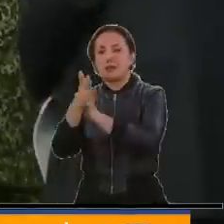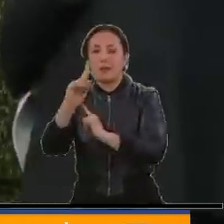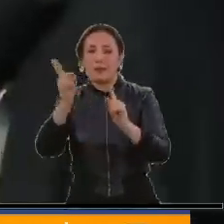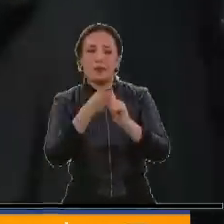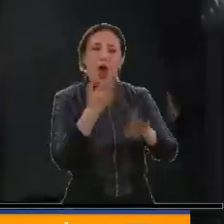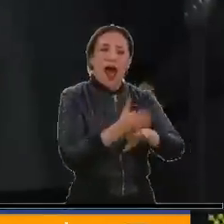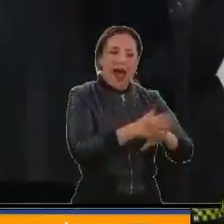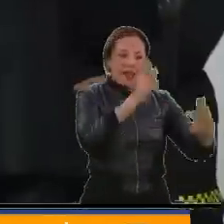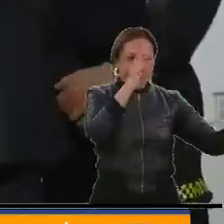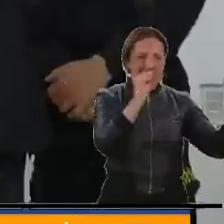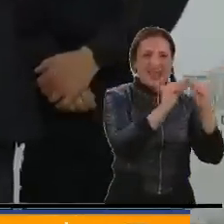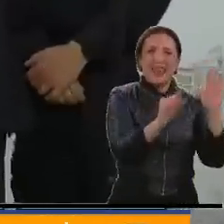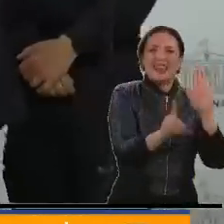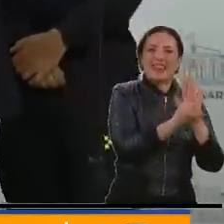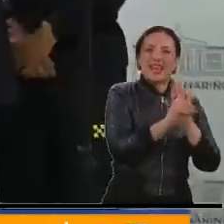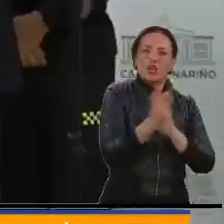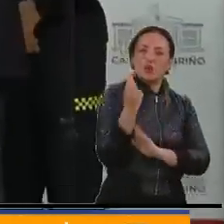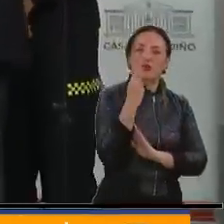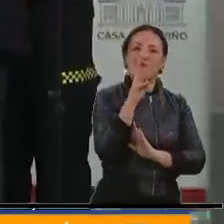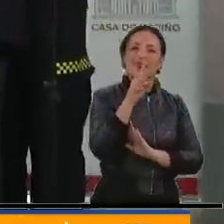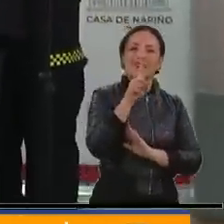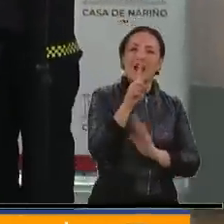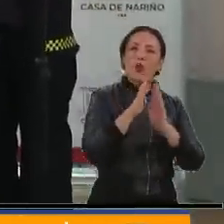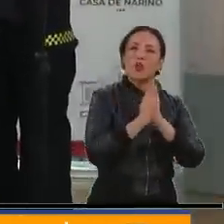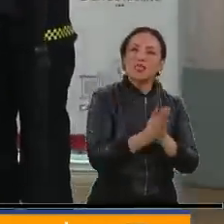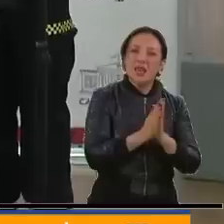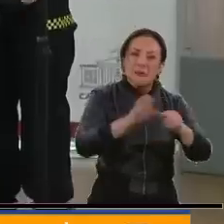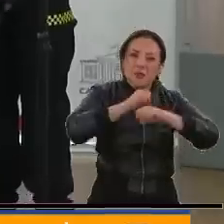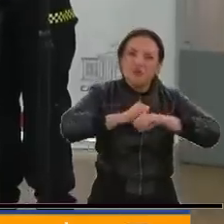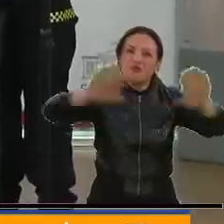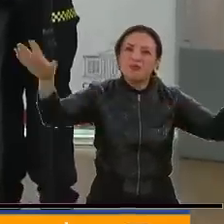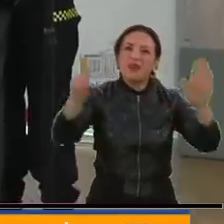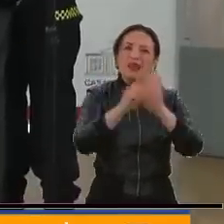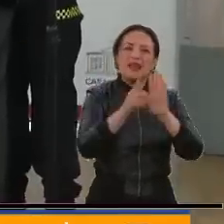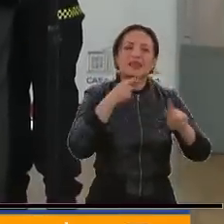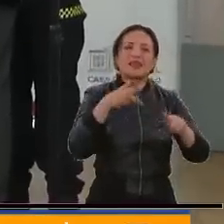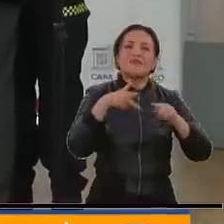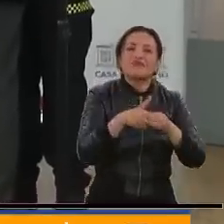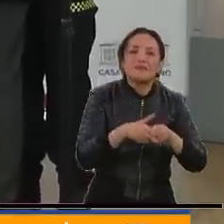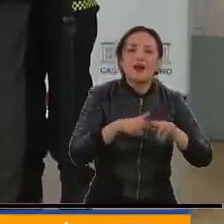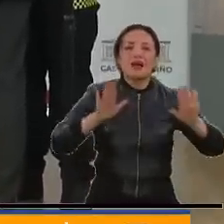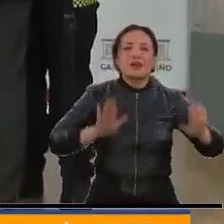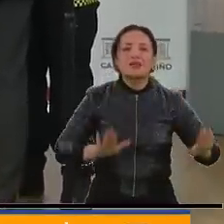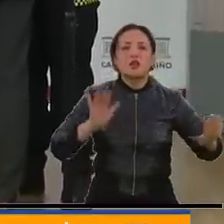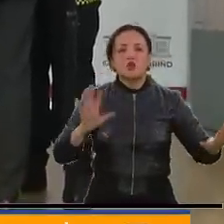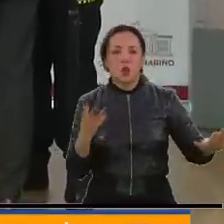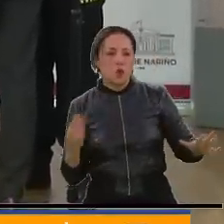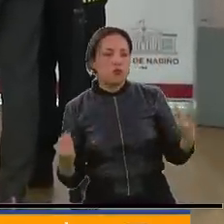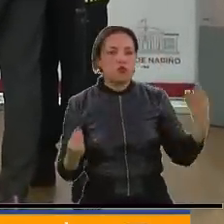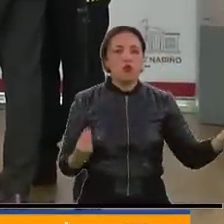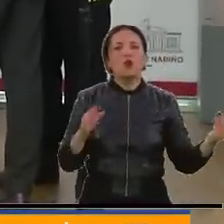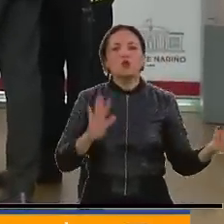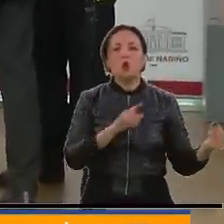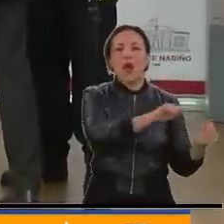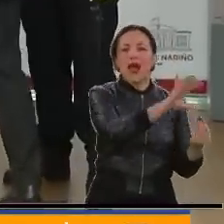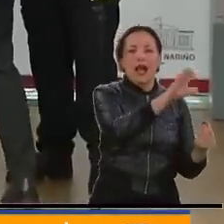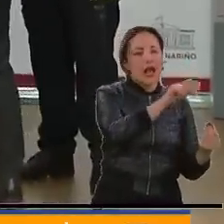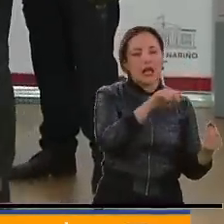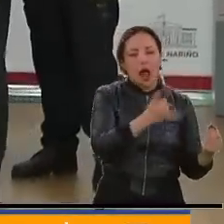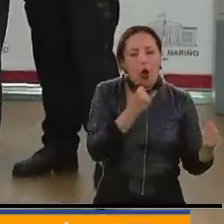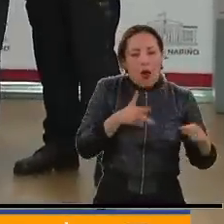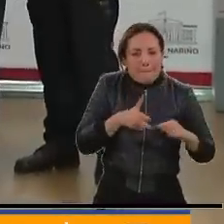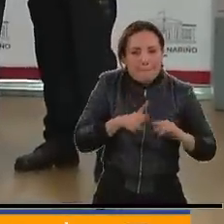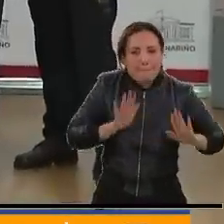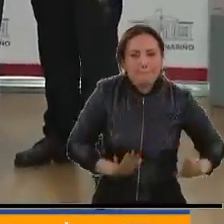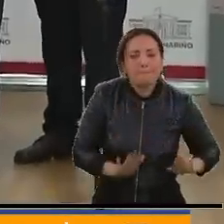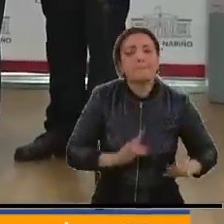sido expedido el 31 de diciembre, hablando de cese al fuego con el Ejército de Liberación Nacional. Segundo anuncio,